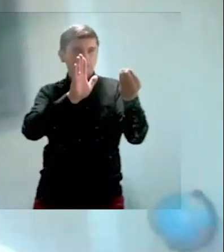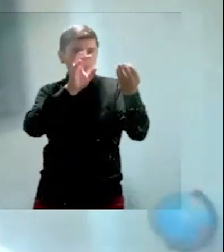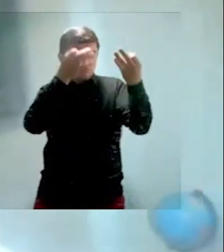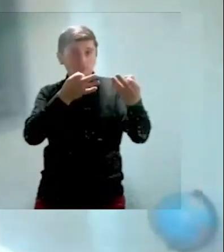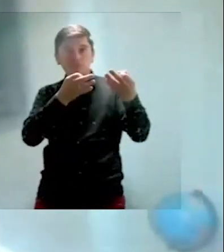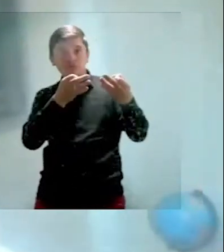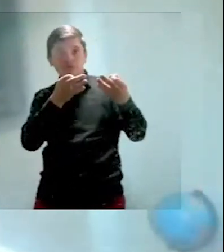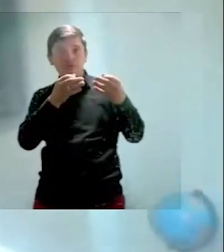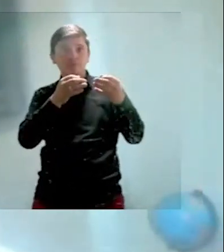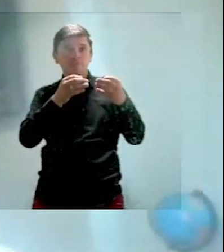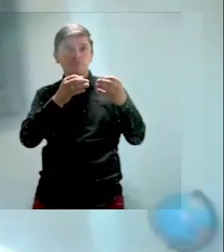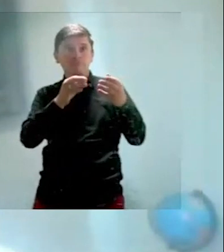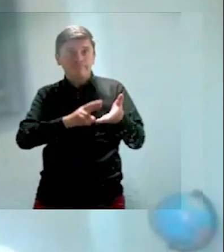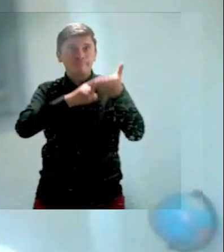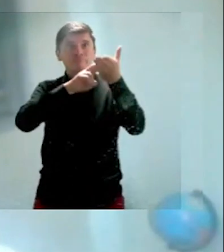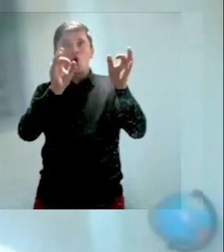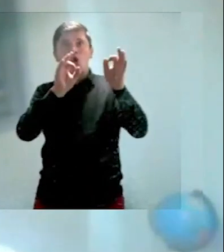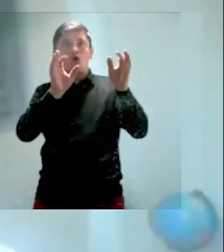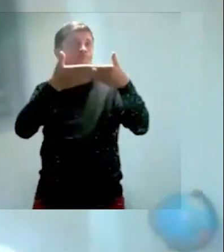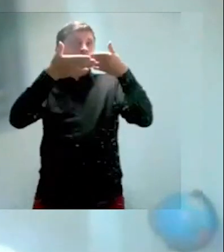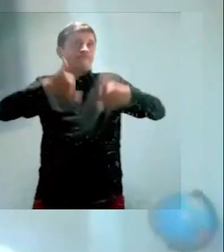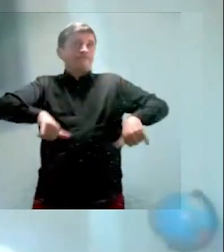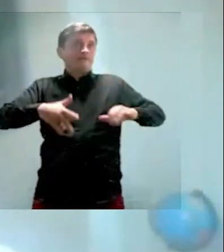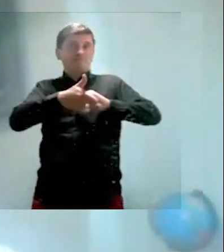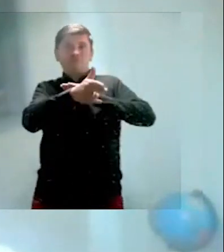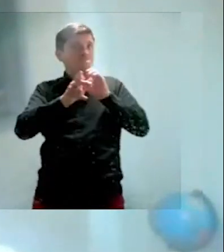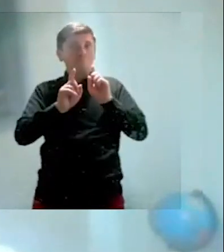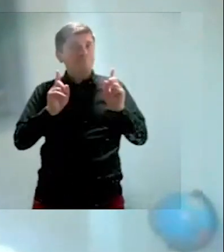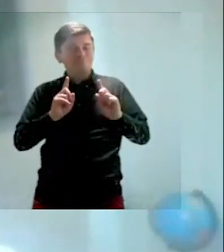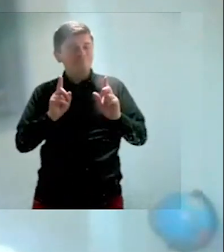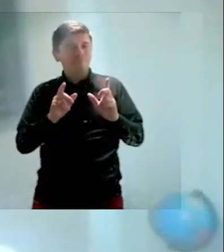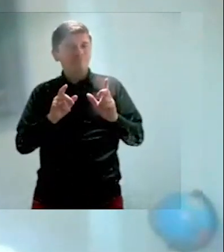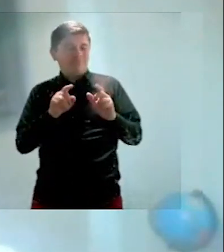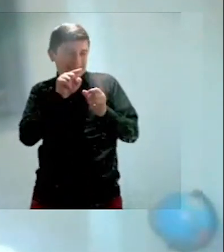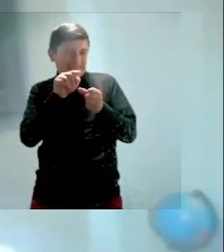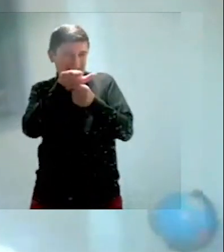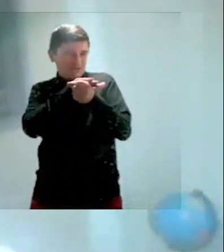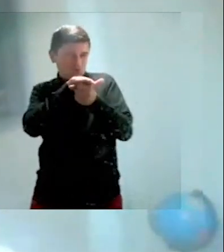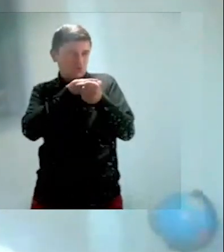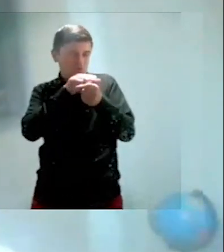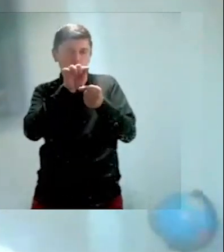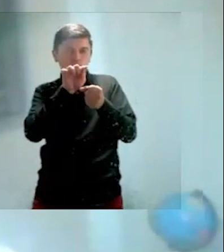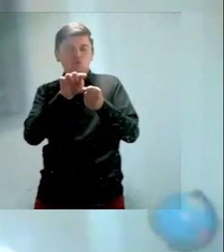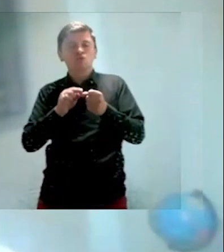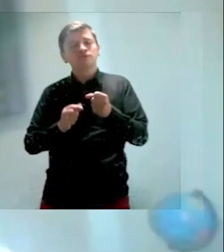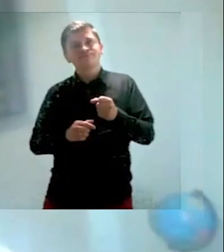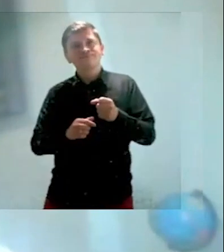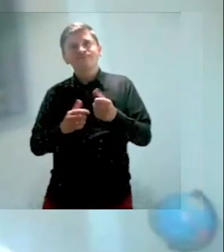el seguimiento. No sé, es infinito y la situación pues